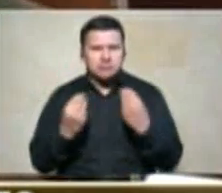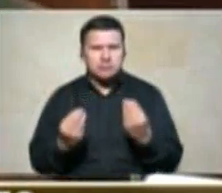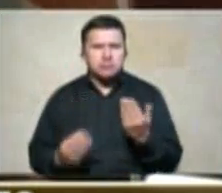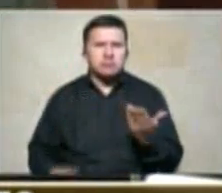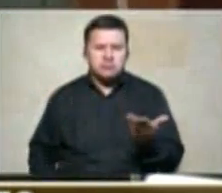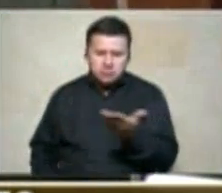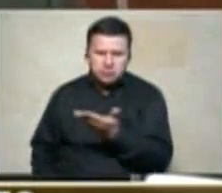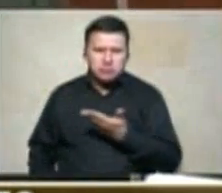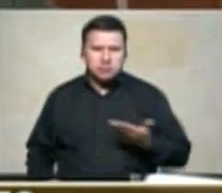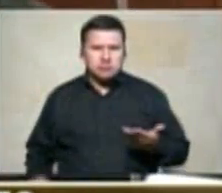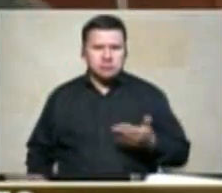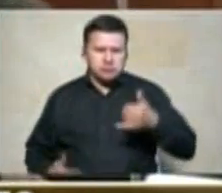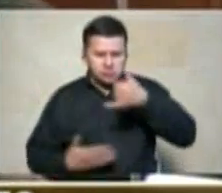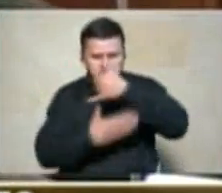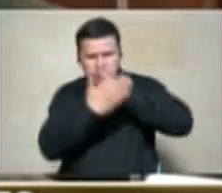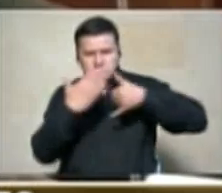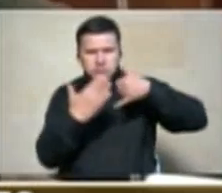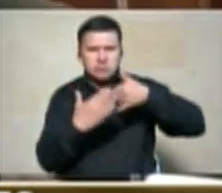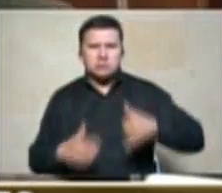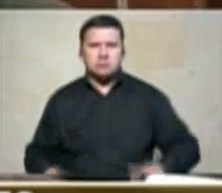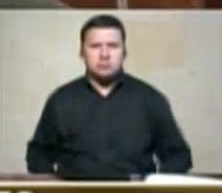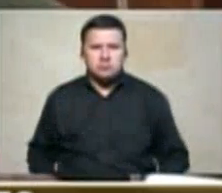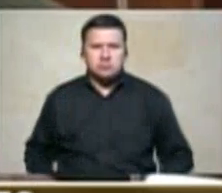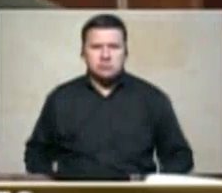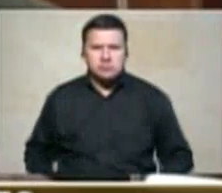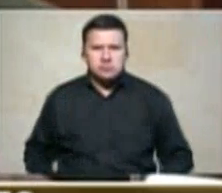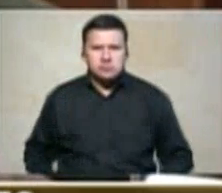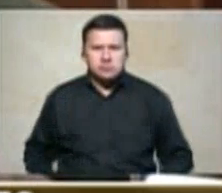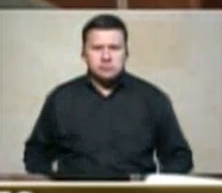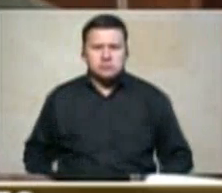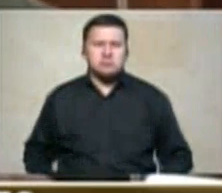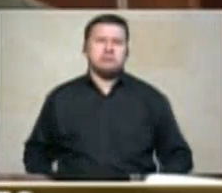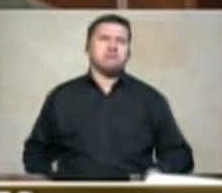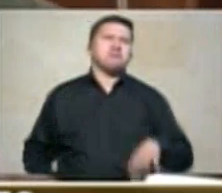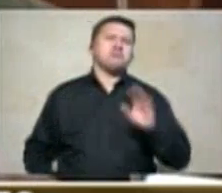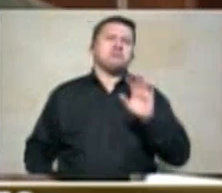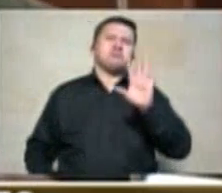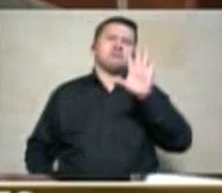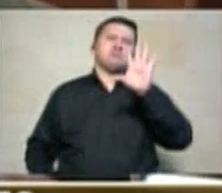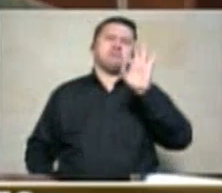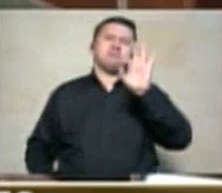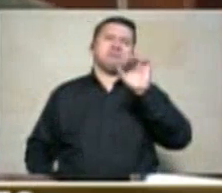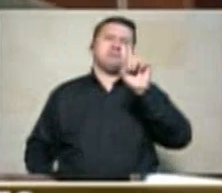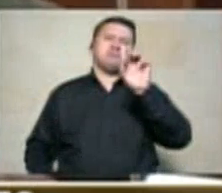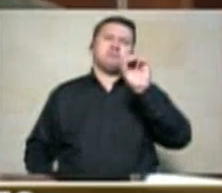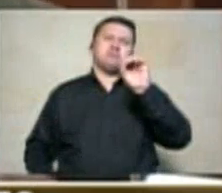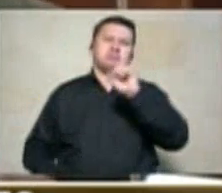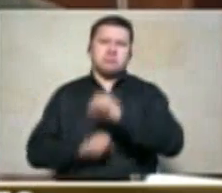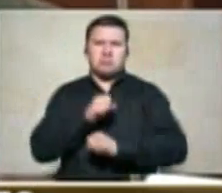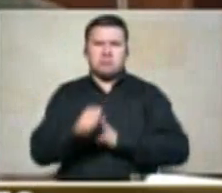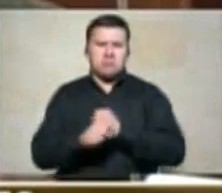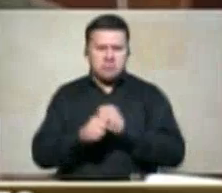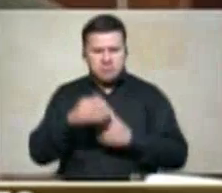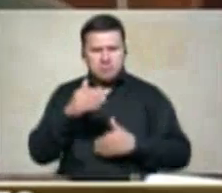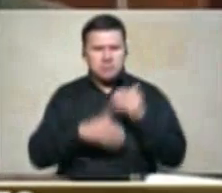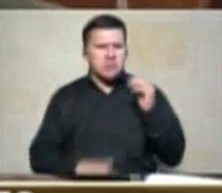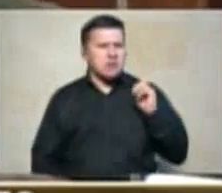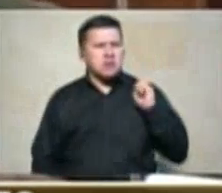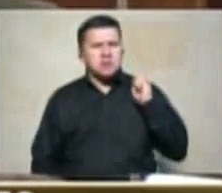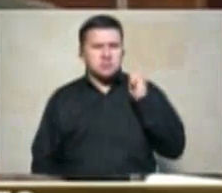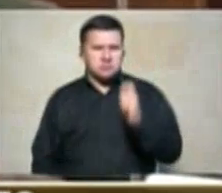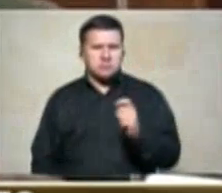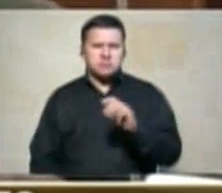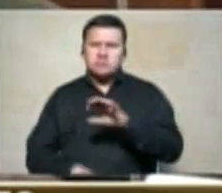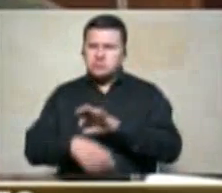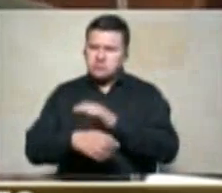Durante 50, 60 años, desde el principio del siglo, doctor Arturo, los cafeteros del